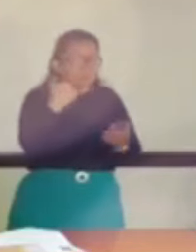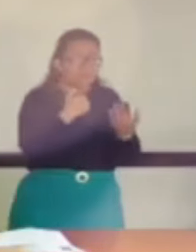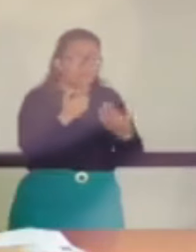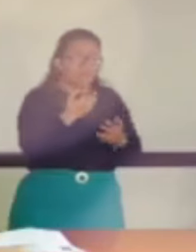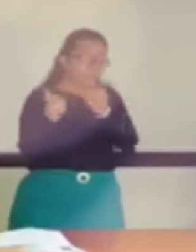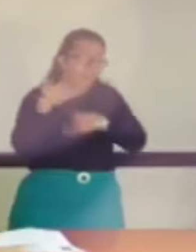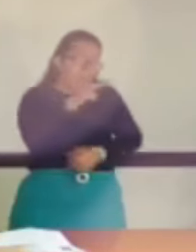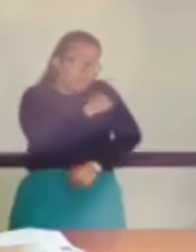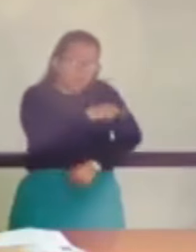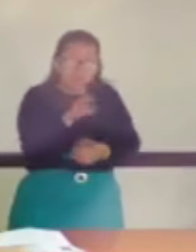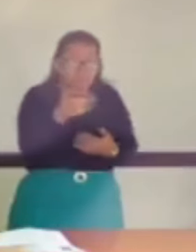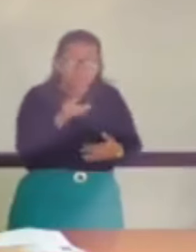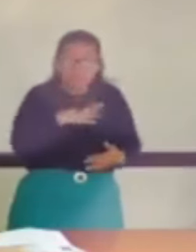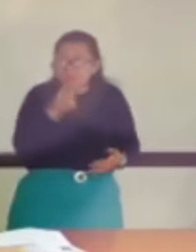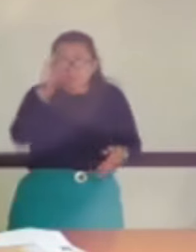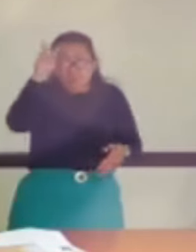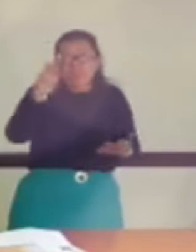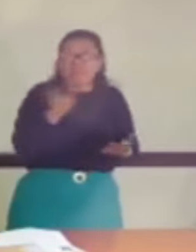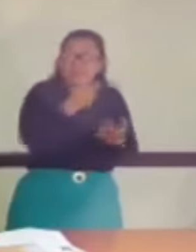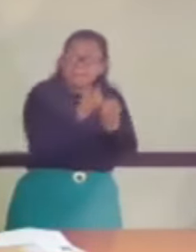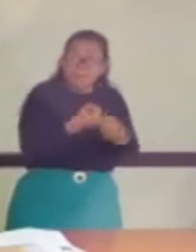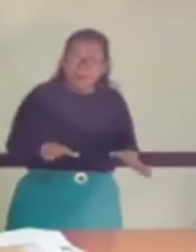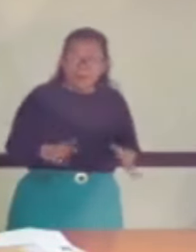hospital de Amatitlán, concretamente.